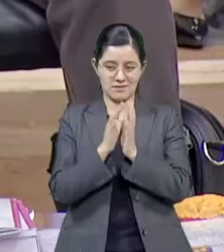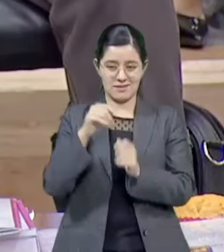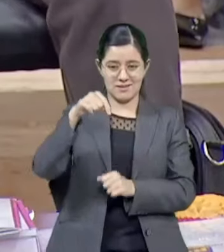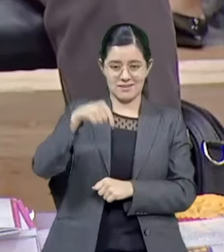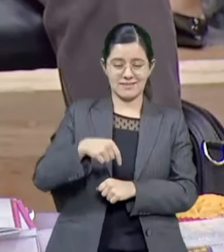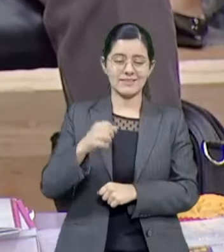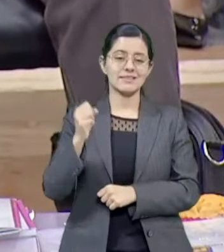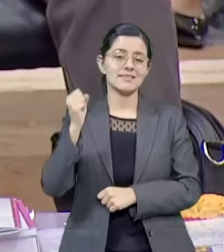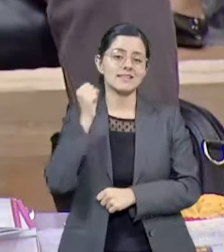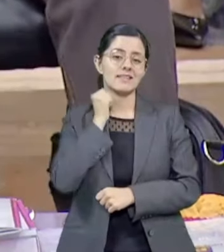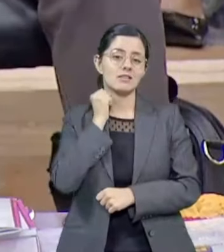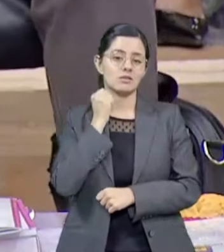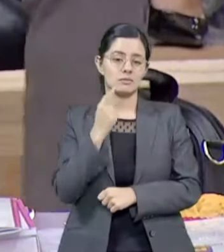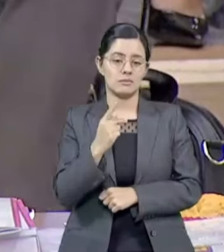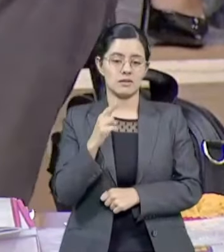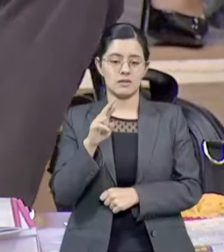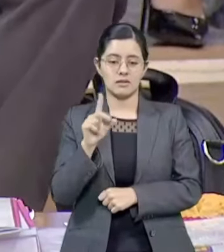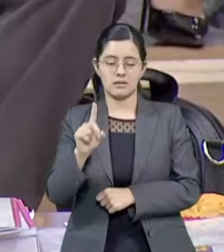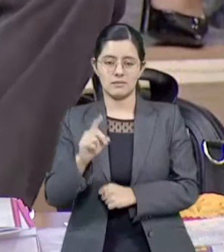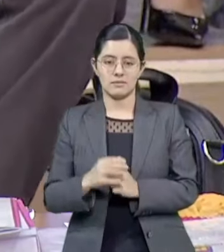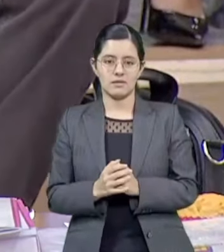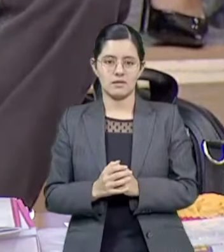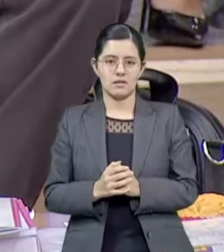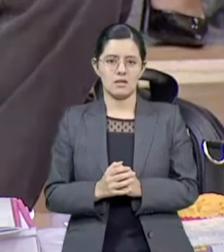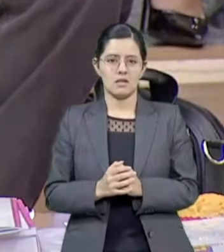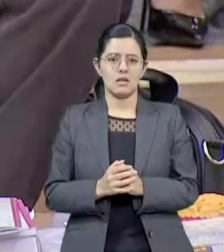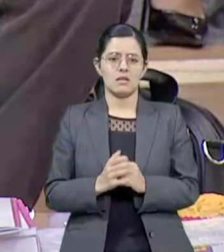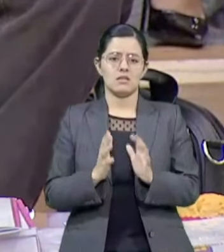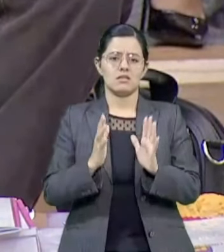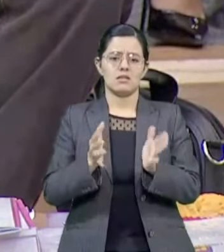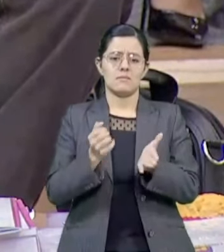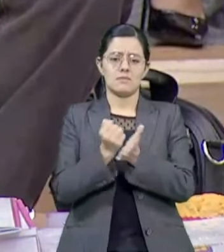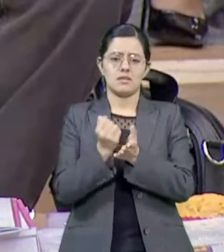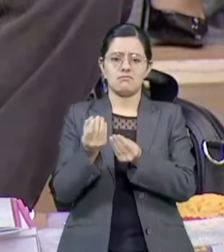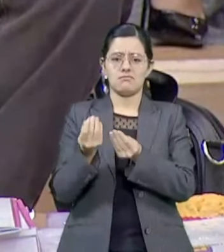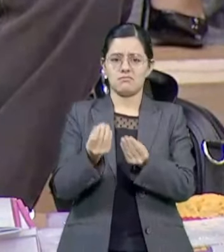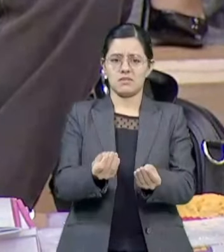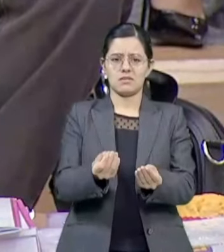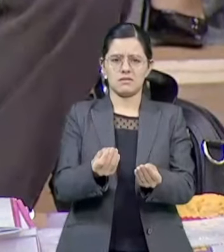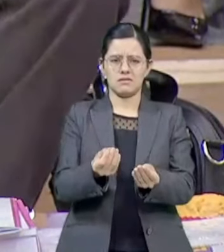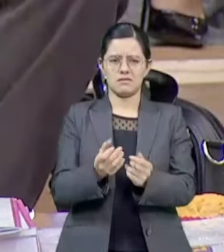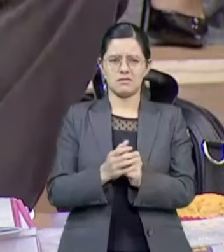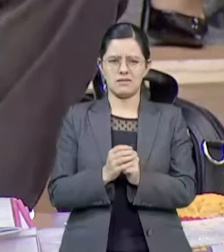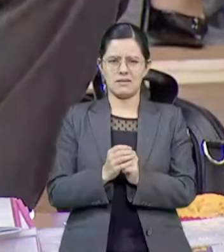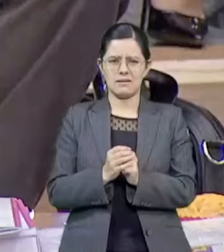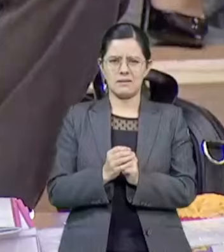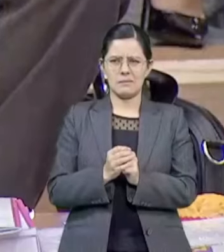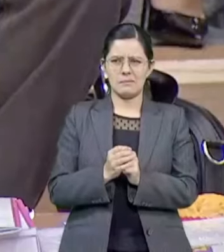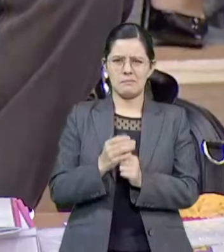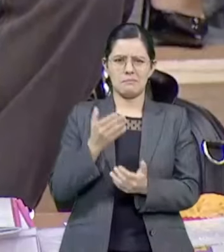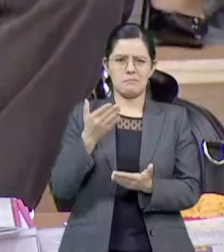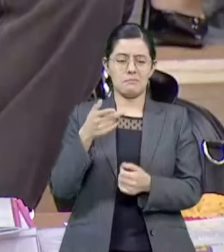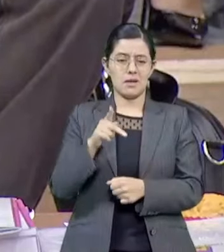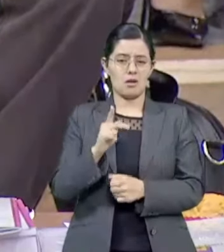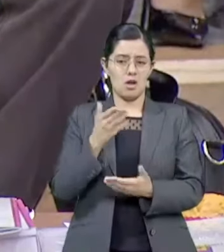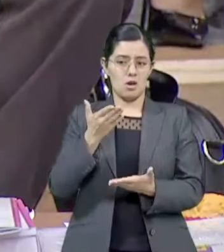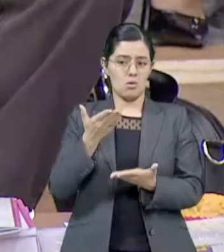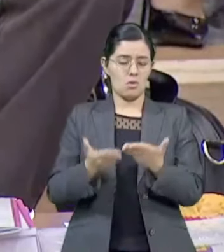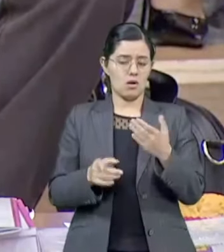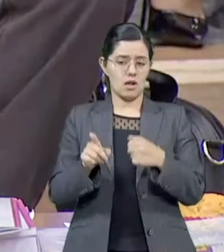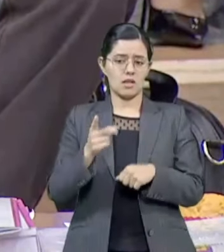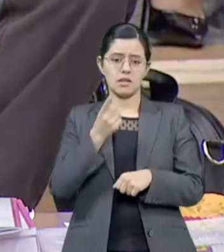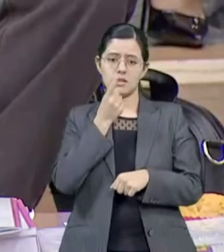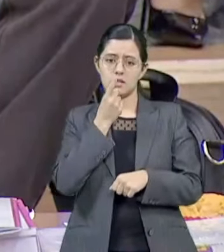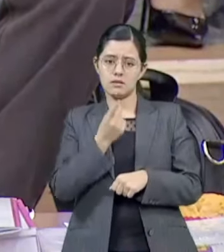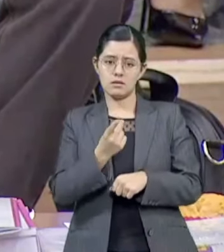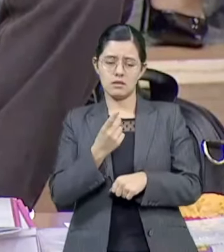PRD, ya presenta su acreditación, pero con esa gran autoridad moral que